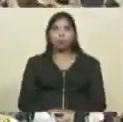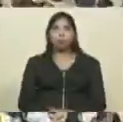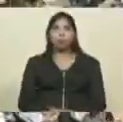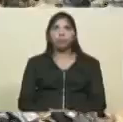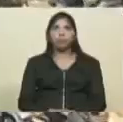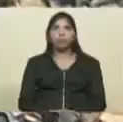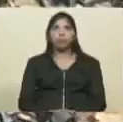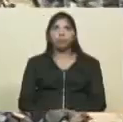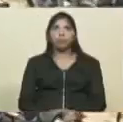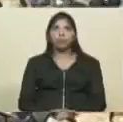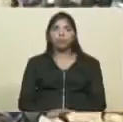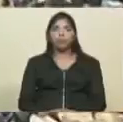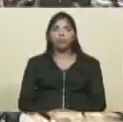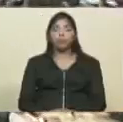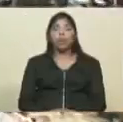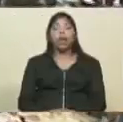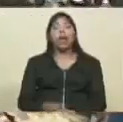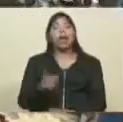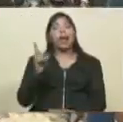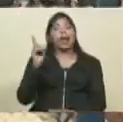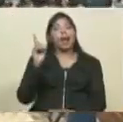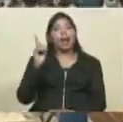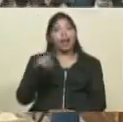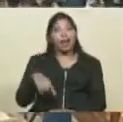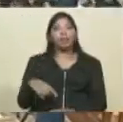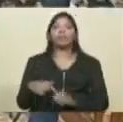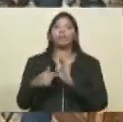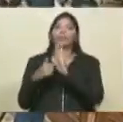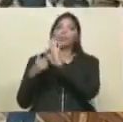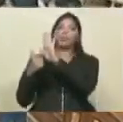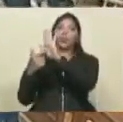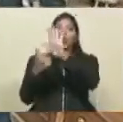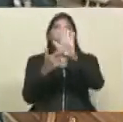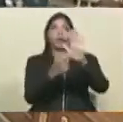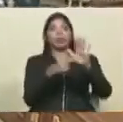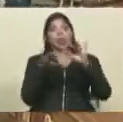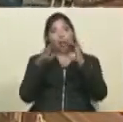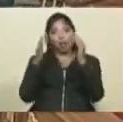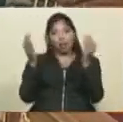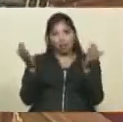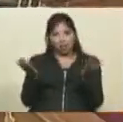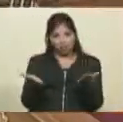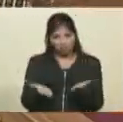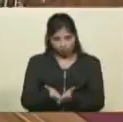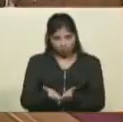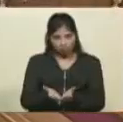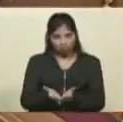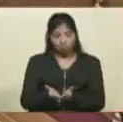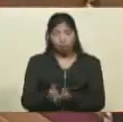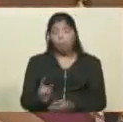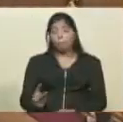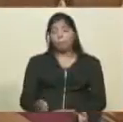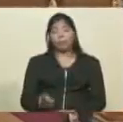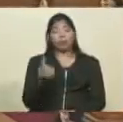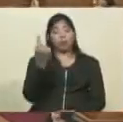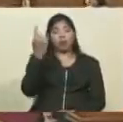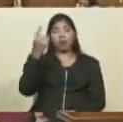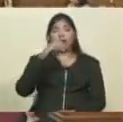Que además hay que señalárselo al mundo, que es la primera vez en la historia